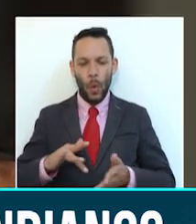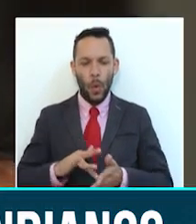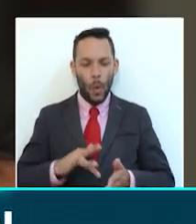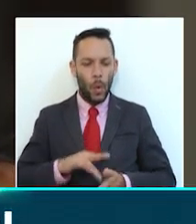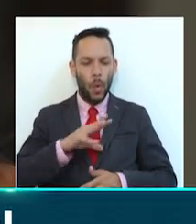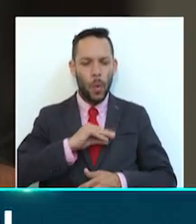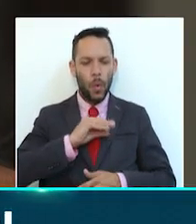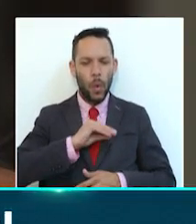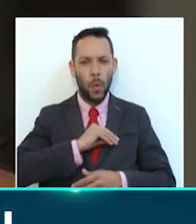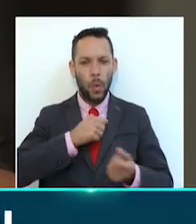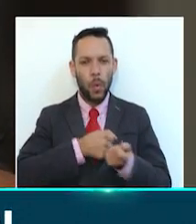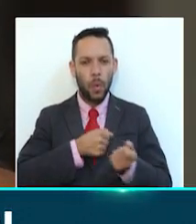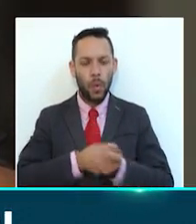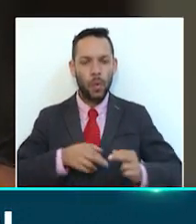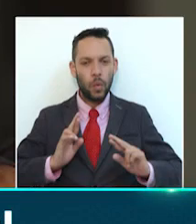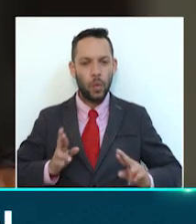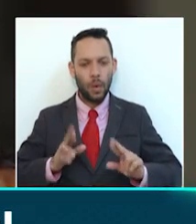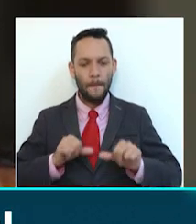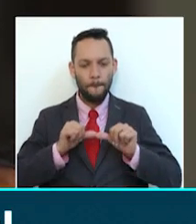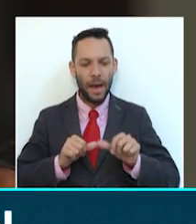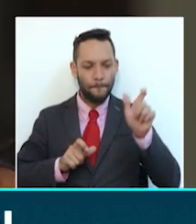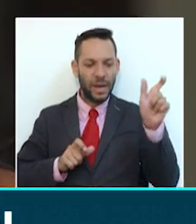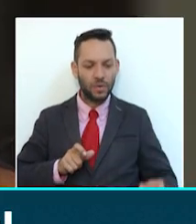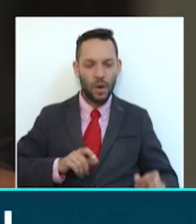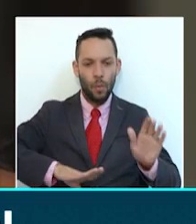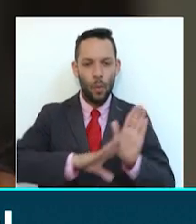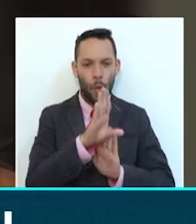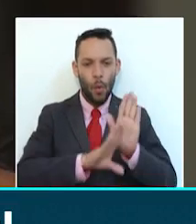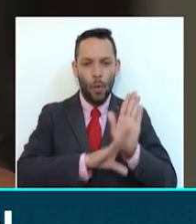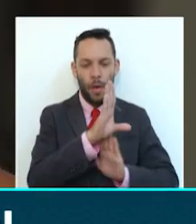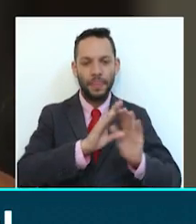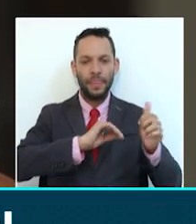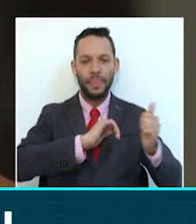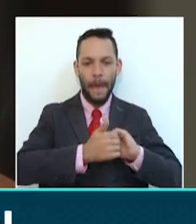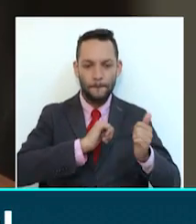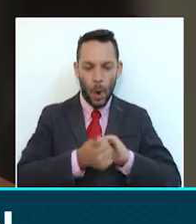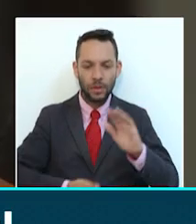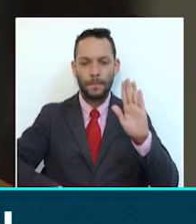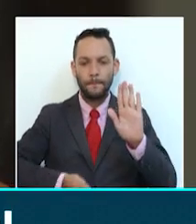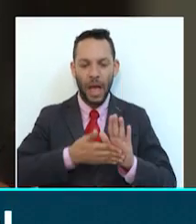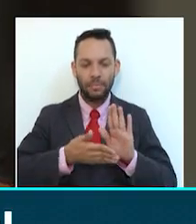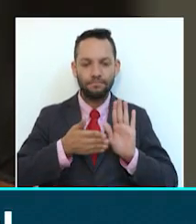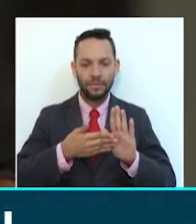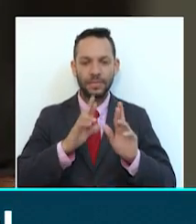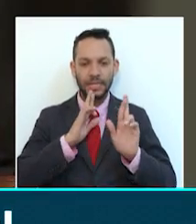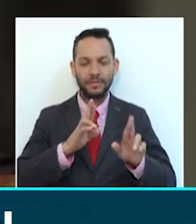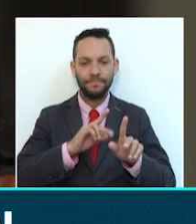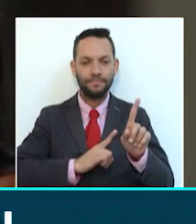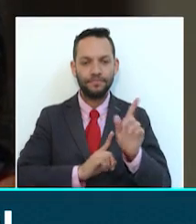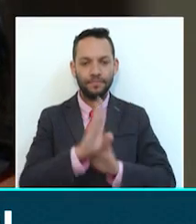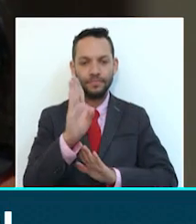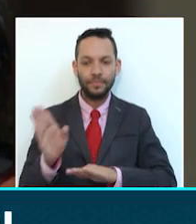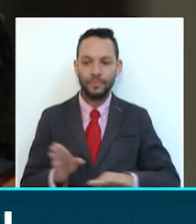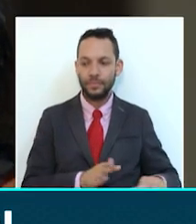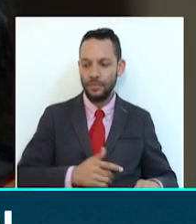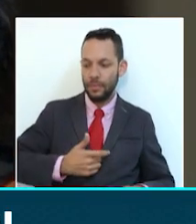y seguimos esperando que nuestros deportistas, como lo están dando todo en el campo de juego, sabemos que vamos a tener más resultados. Y seguramente esa